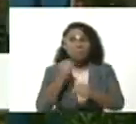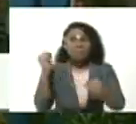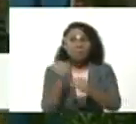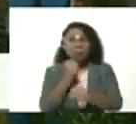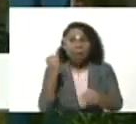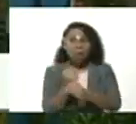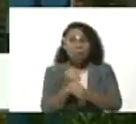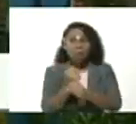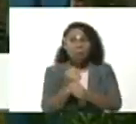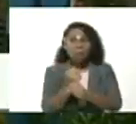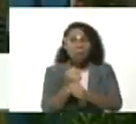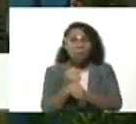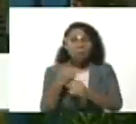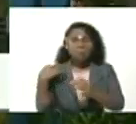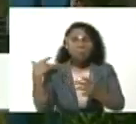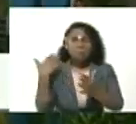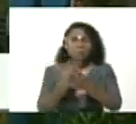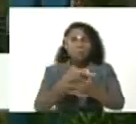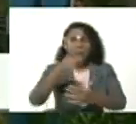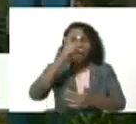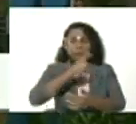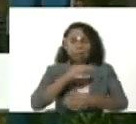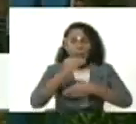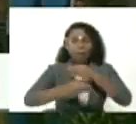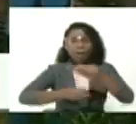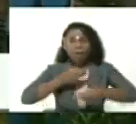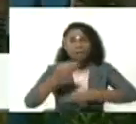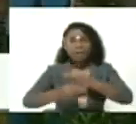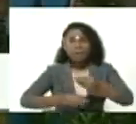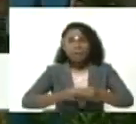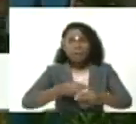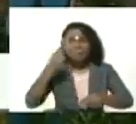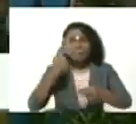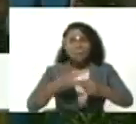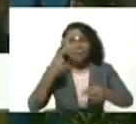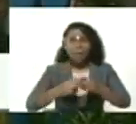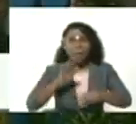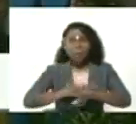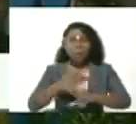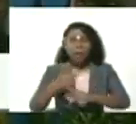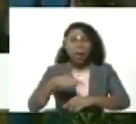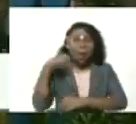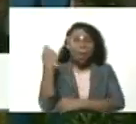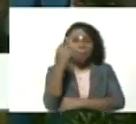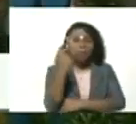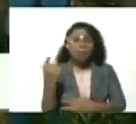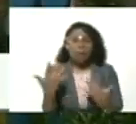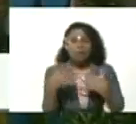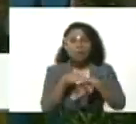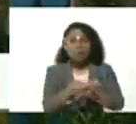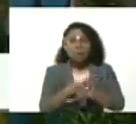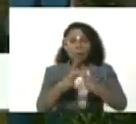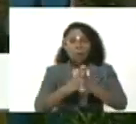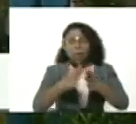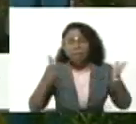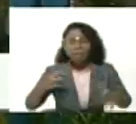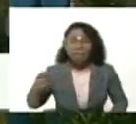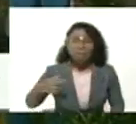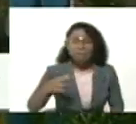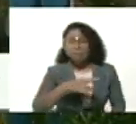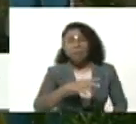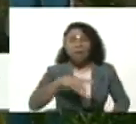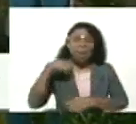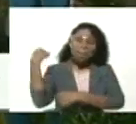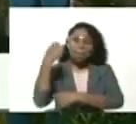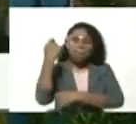trabajamos todo el año para mitigar riesgos, porque Apure es cruzado por grandes ríos como el Apure,